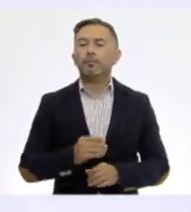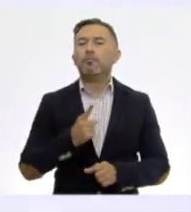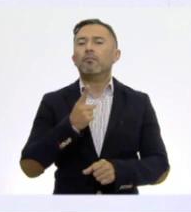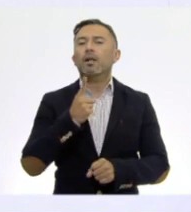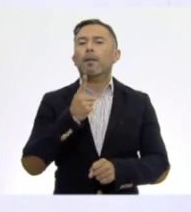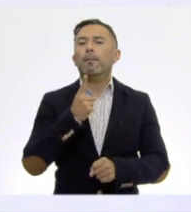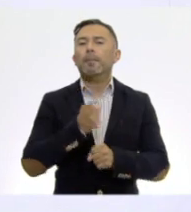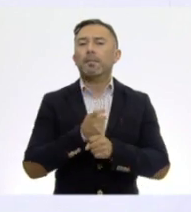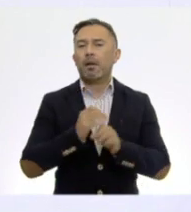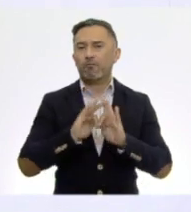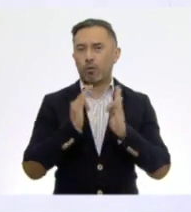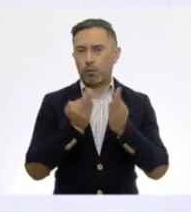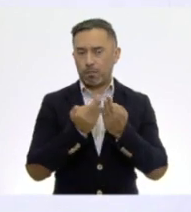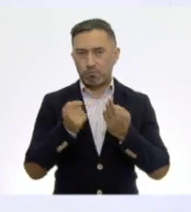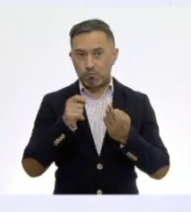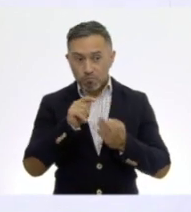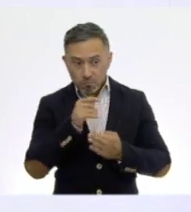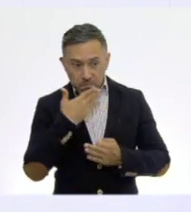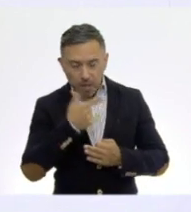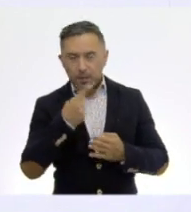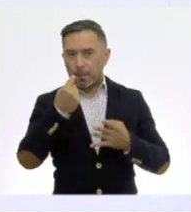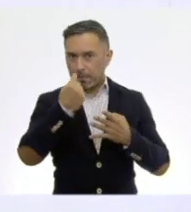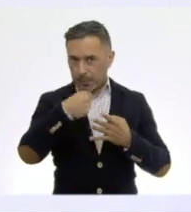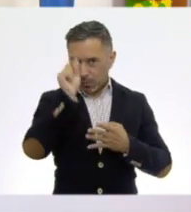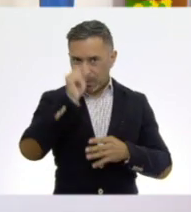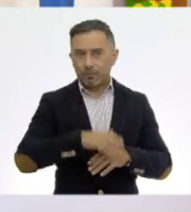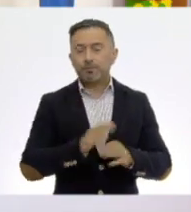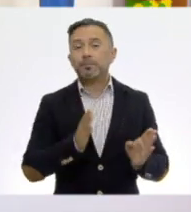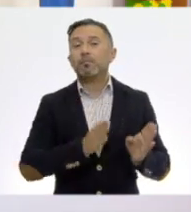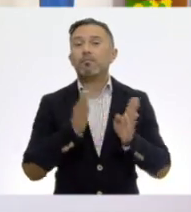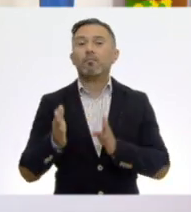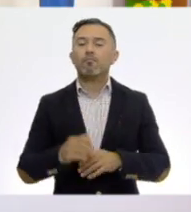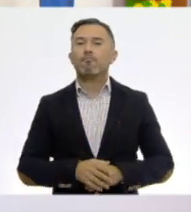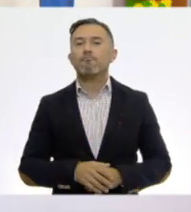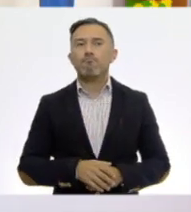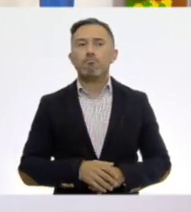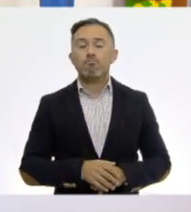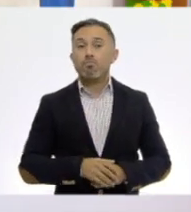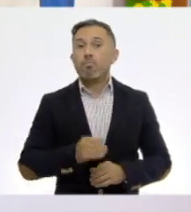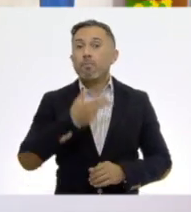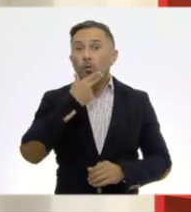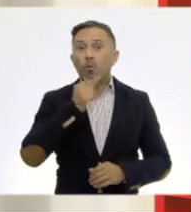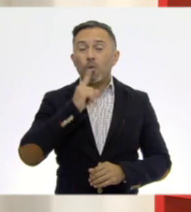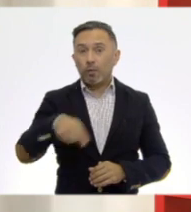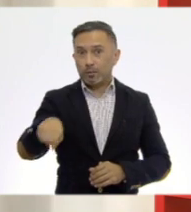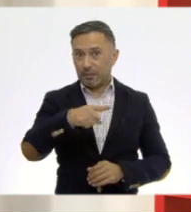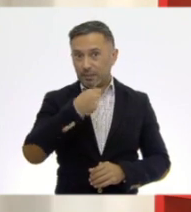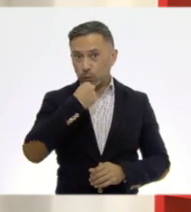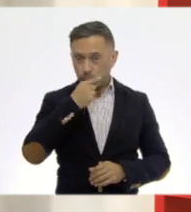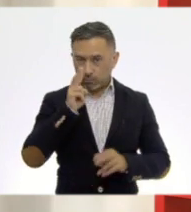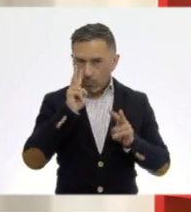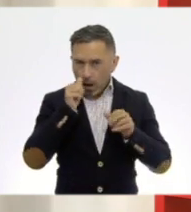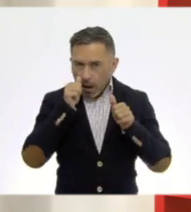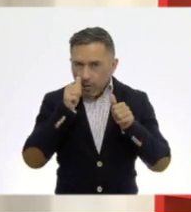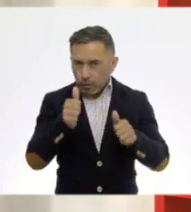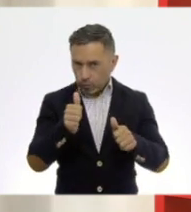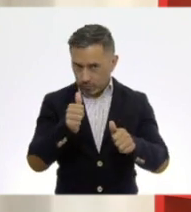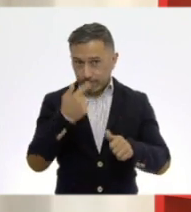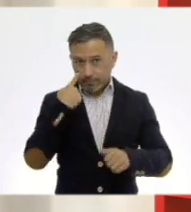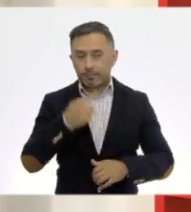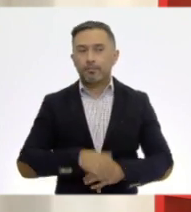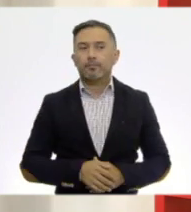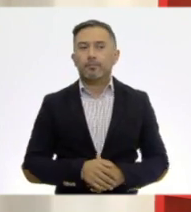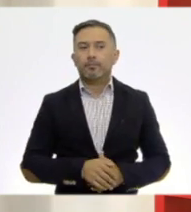que Oscar, le ponemos una palomita. Siguiente figura, pon mucha atención y niñas y niños pongan igual atención.